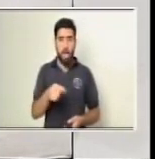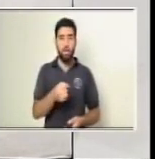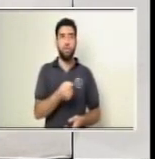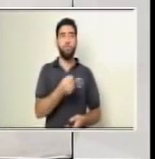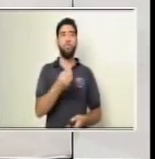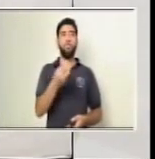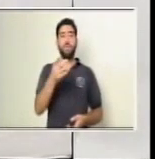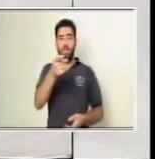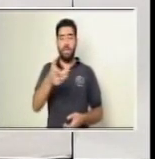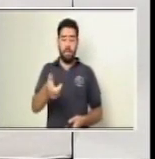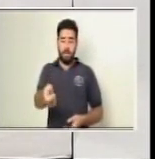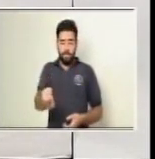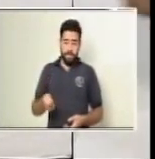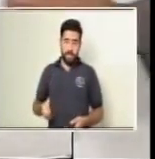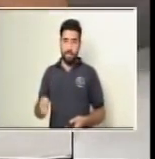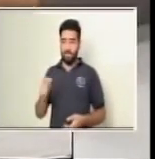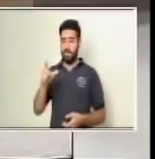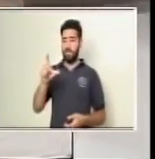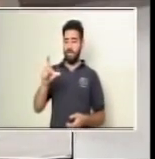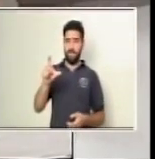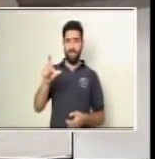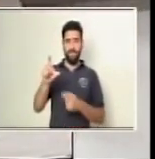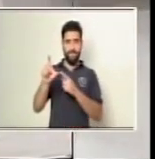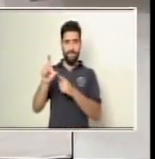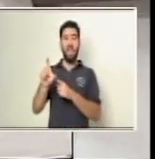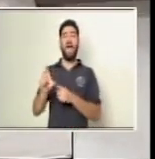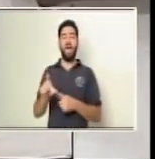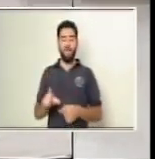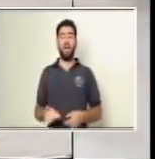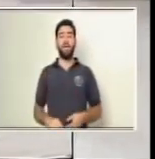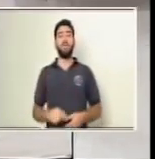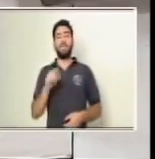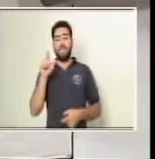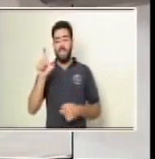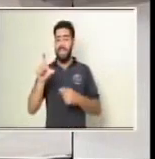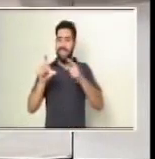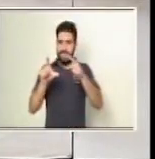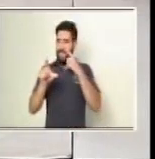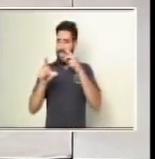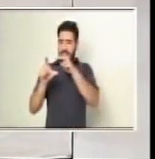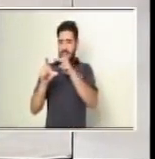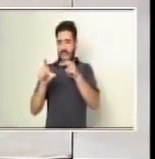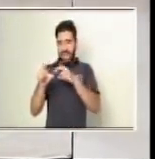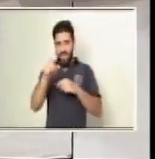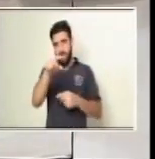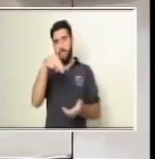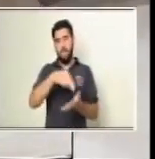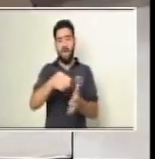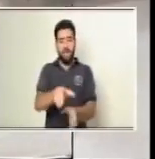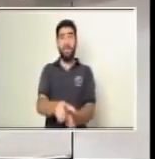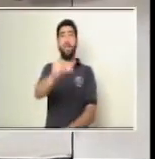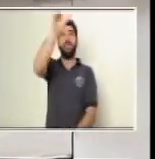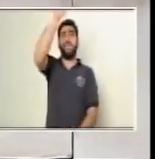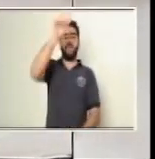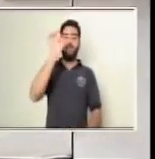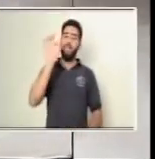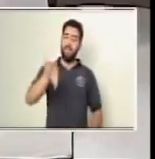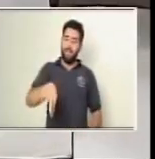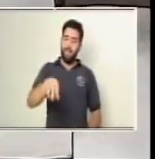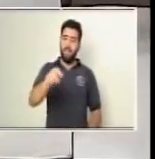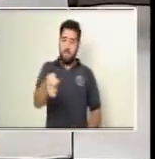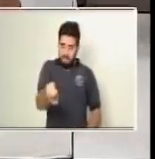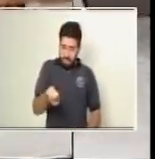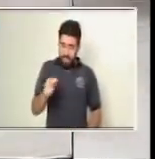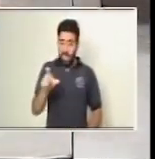ticket. Ese ticket nos dice la relación que ya se tiene estandarizada entre la